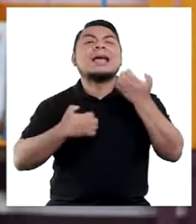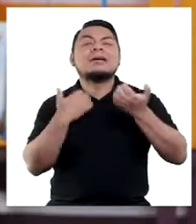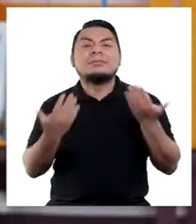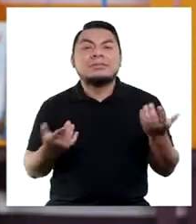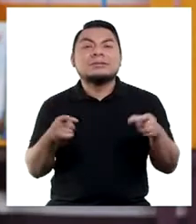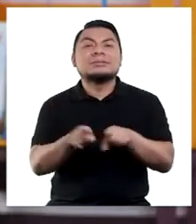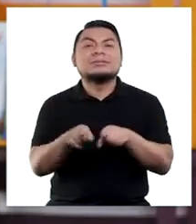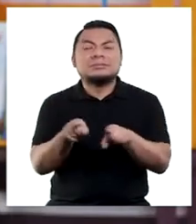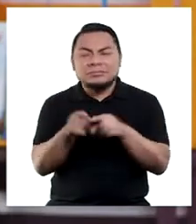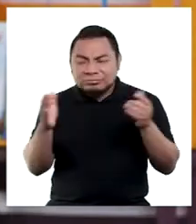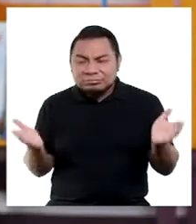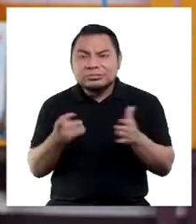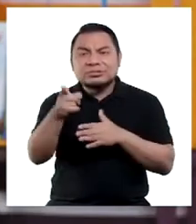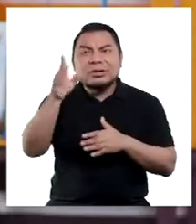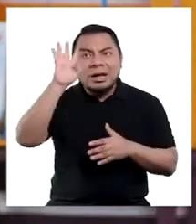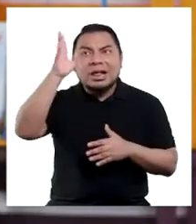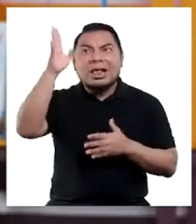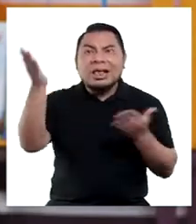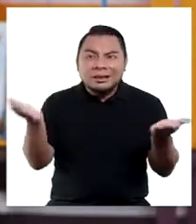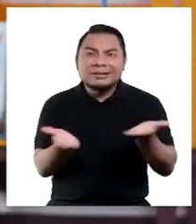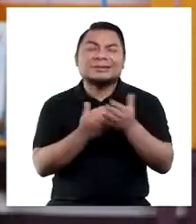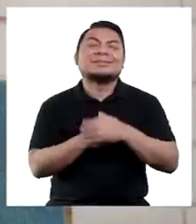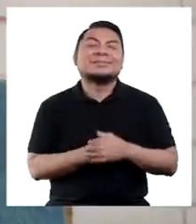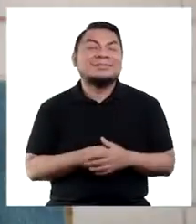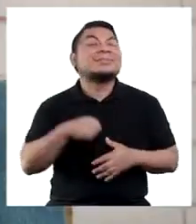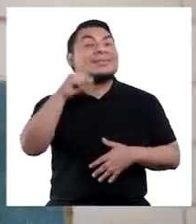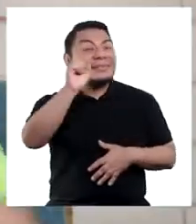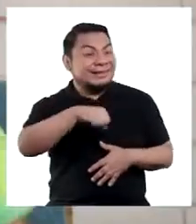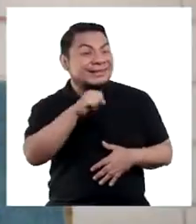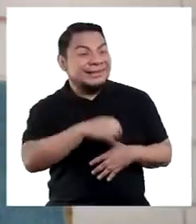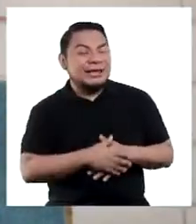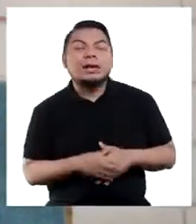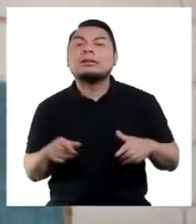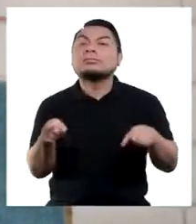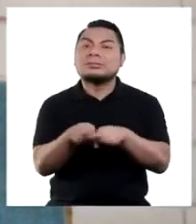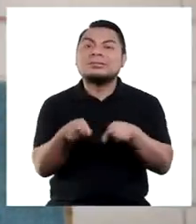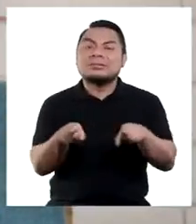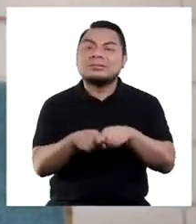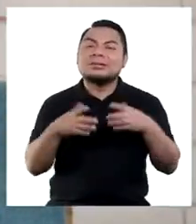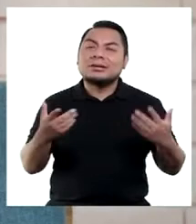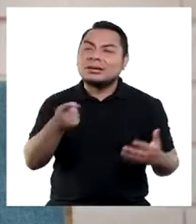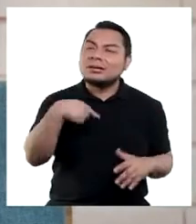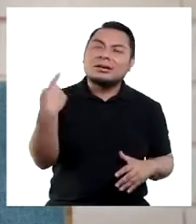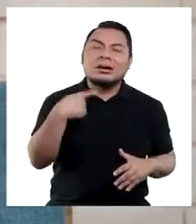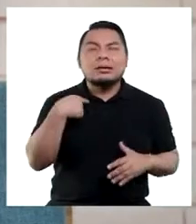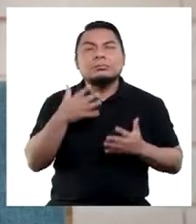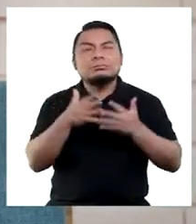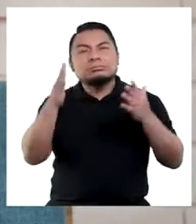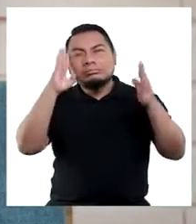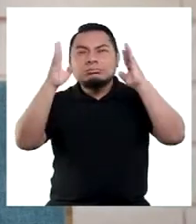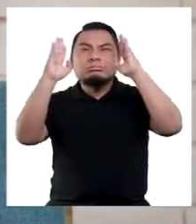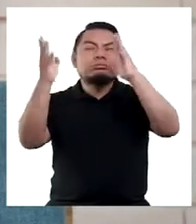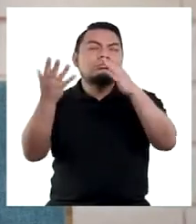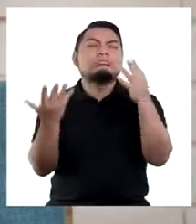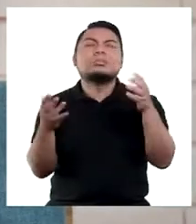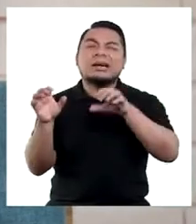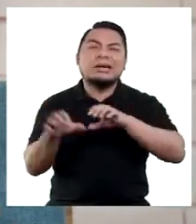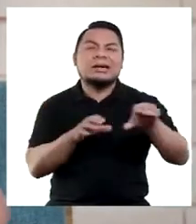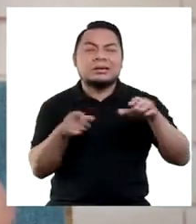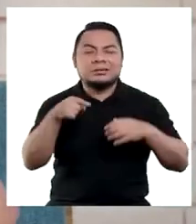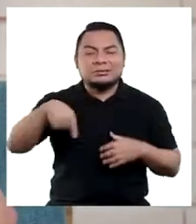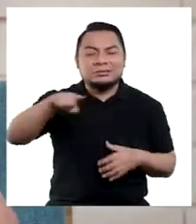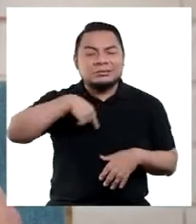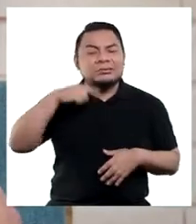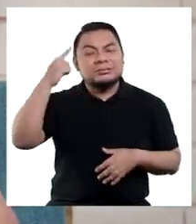sus emociones y promueve su imaginación tanto también nos hemos puesto muy creativos al crear